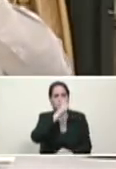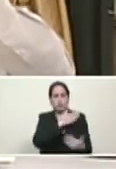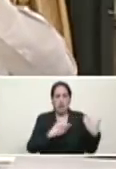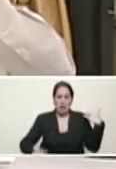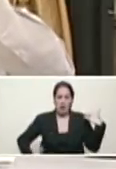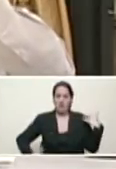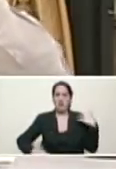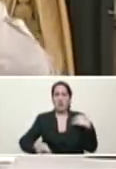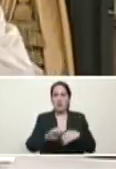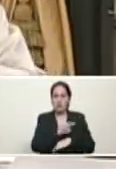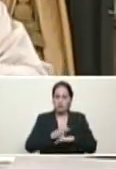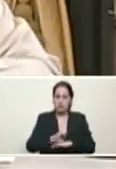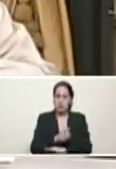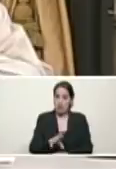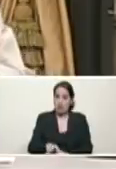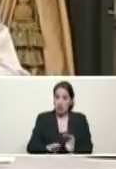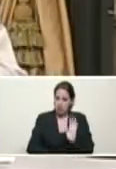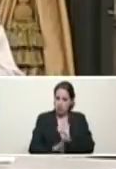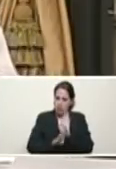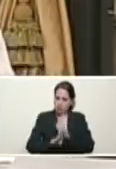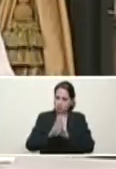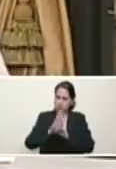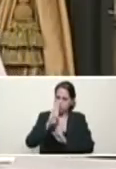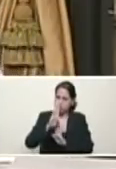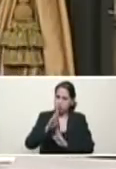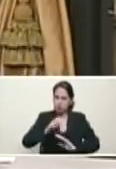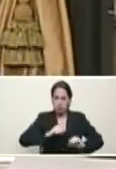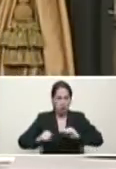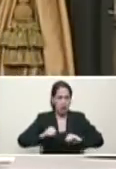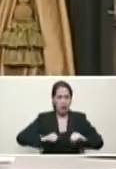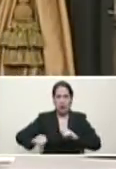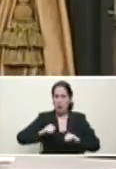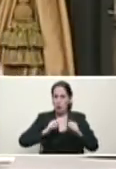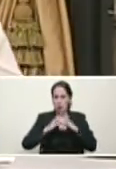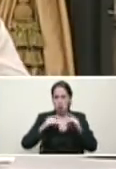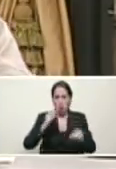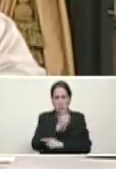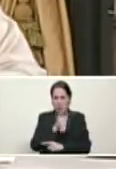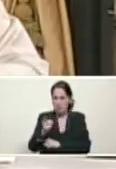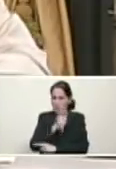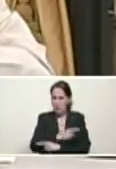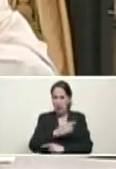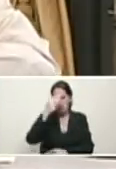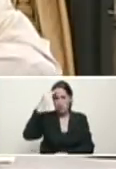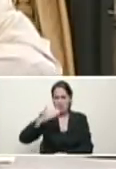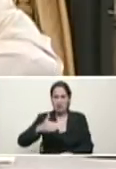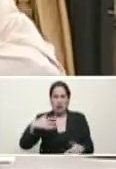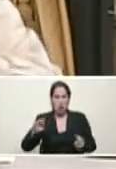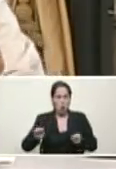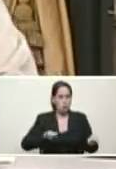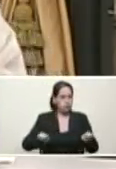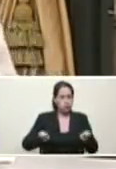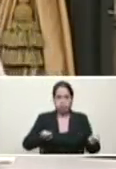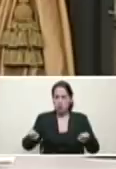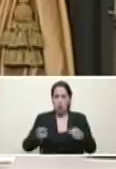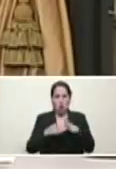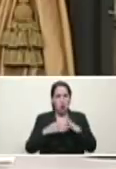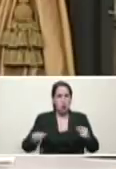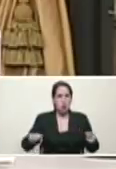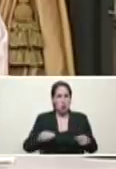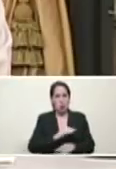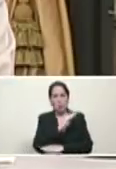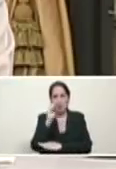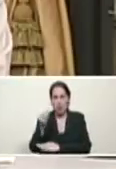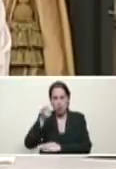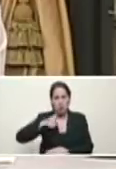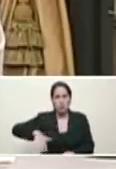gobierno, desarrollando, manejando la hacienda pública, dirigiendo la Fuerza Armada, controlando y dirigiendo el territorio, protegiendo